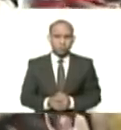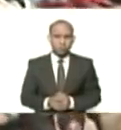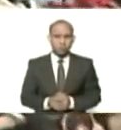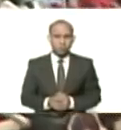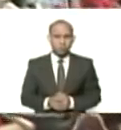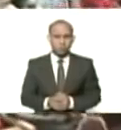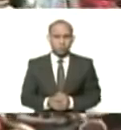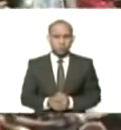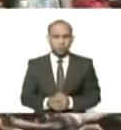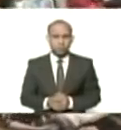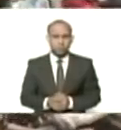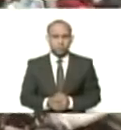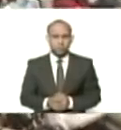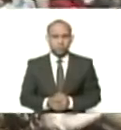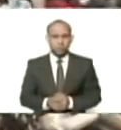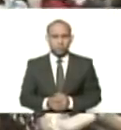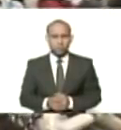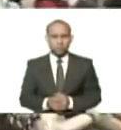Micrófono.